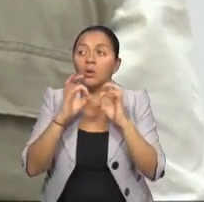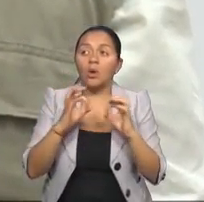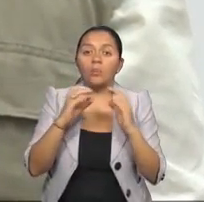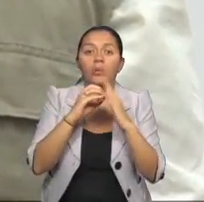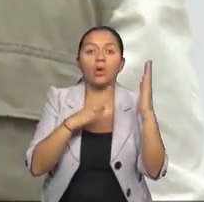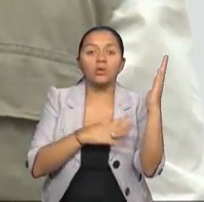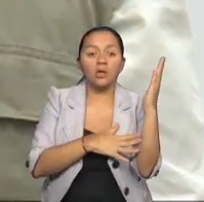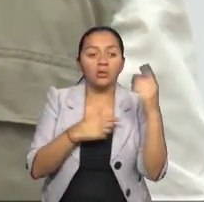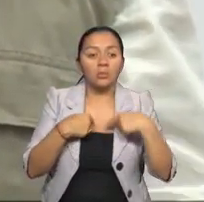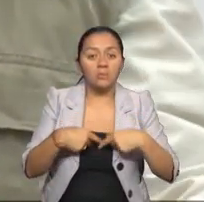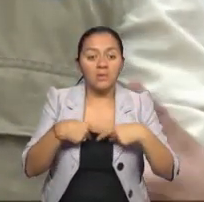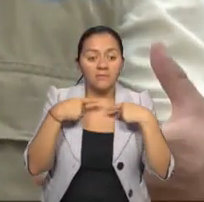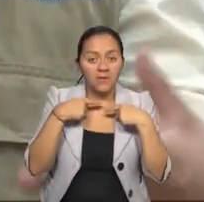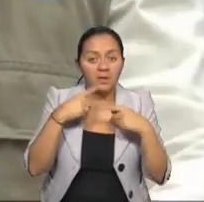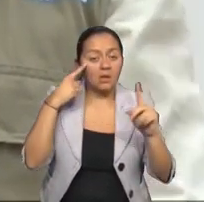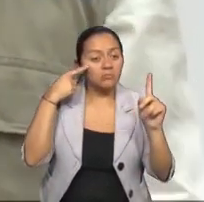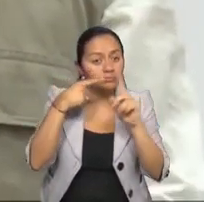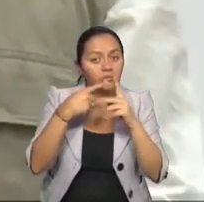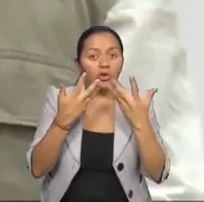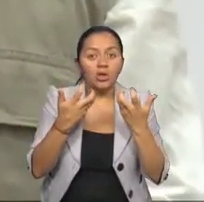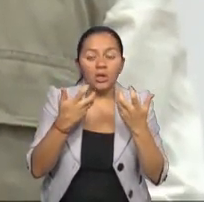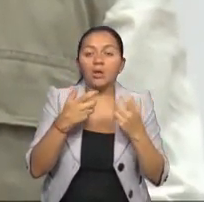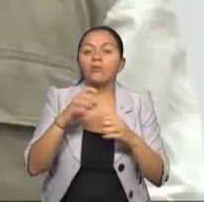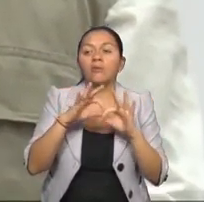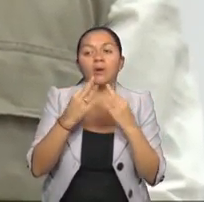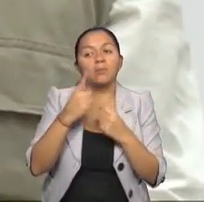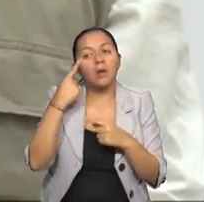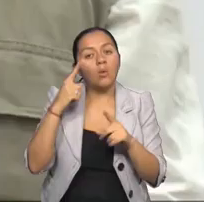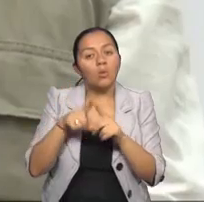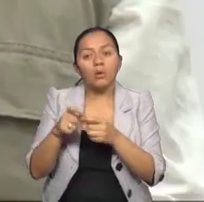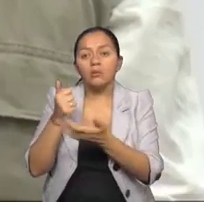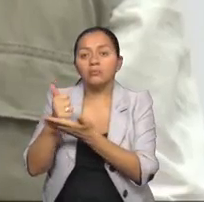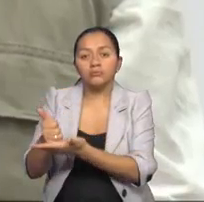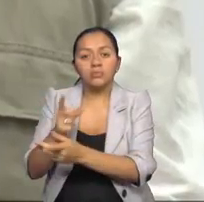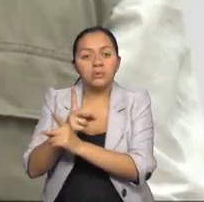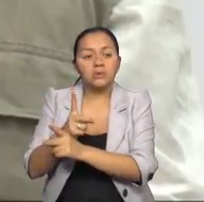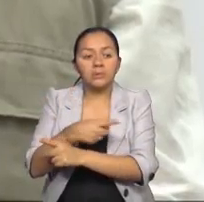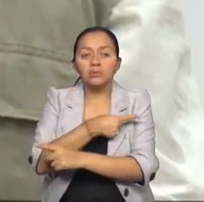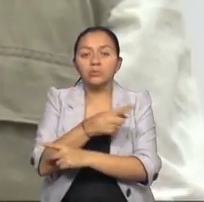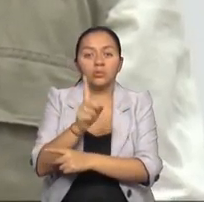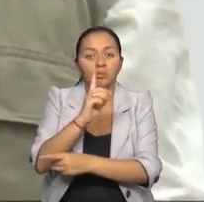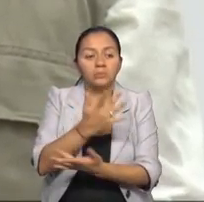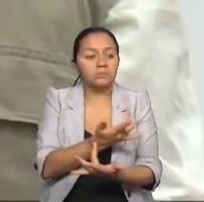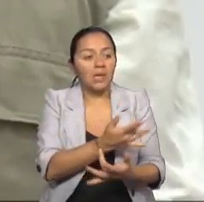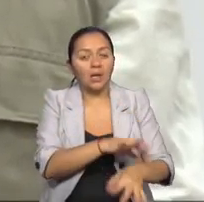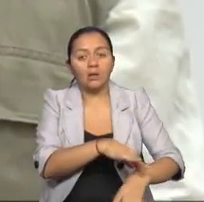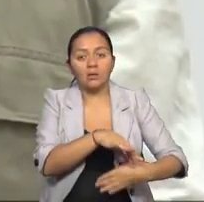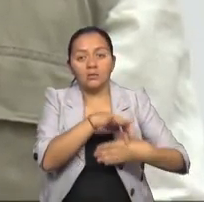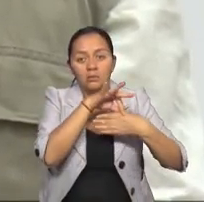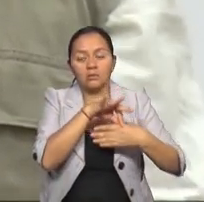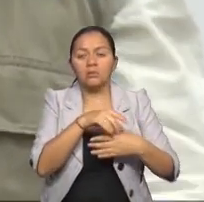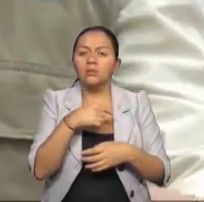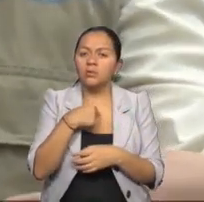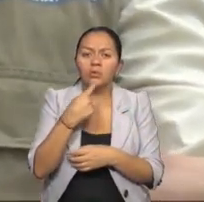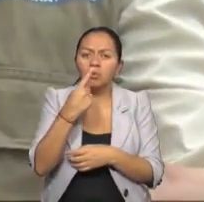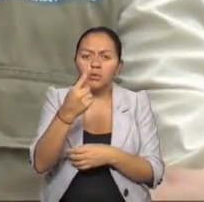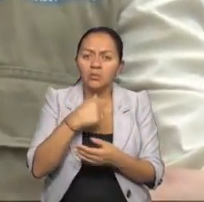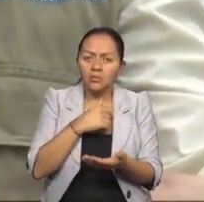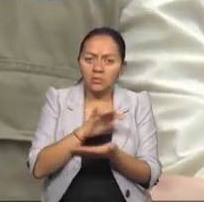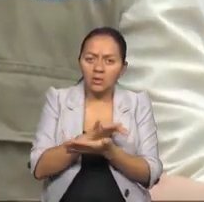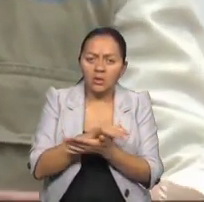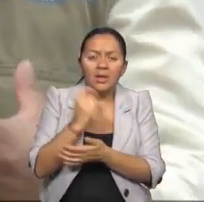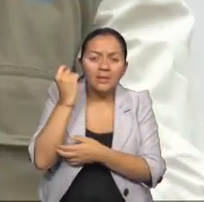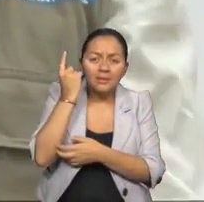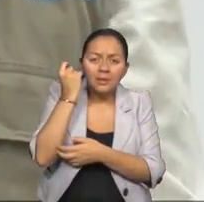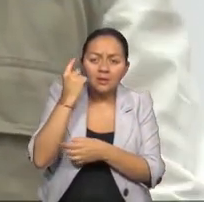individuales de vida por atender a una persona con discapacidad y lo que decimos es no abandonen sus proyectos de vida entienda